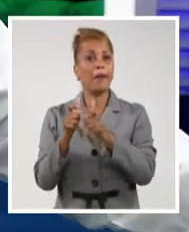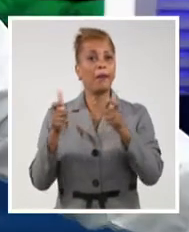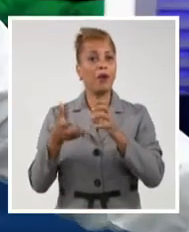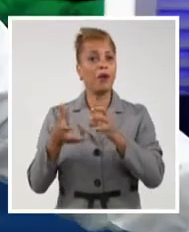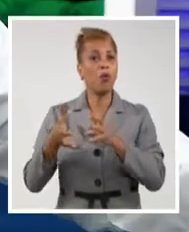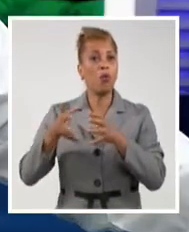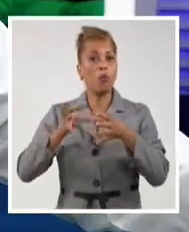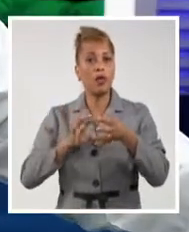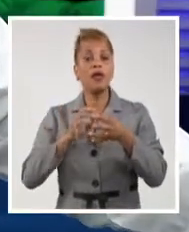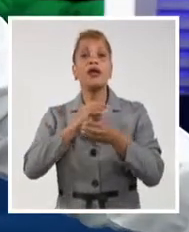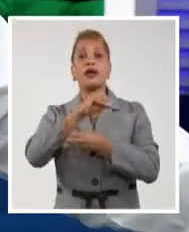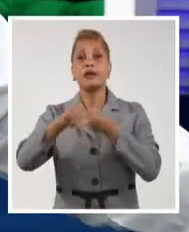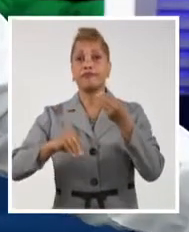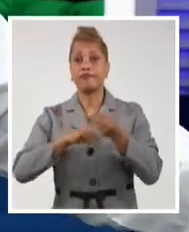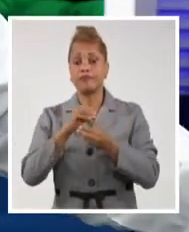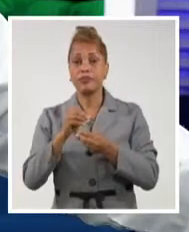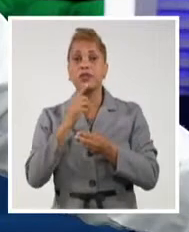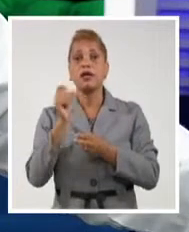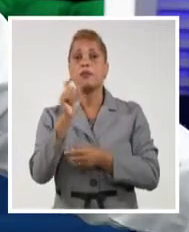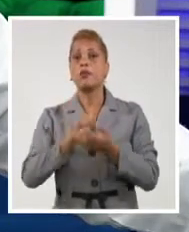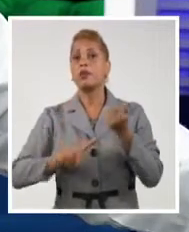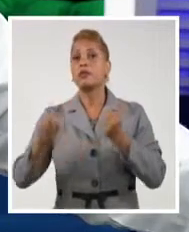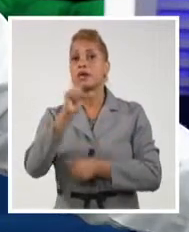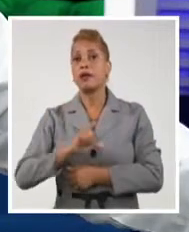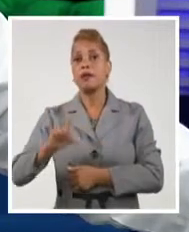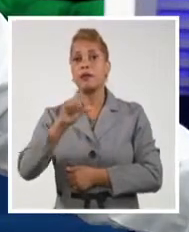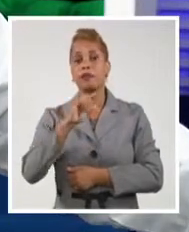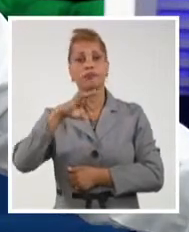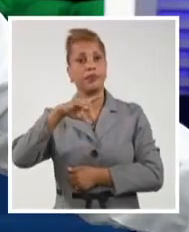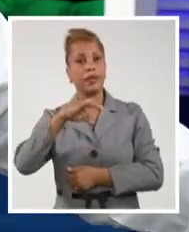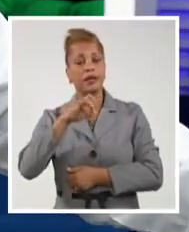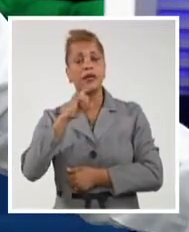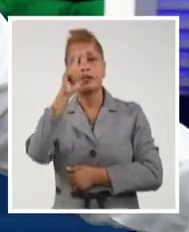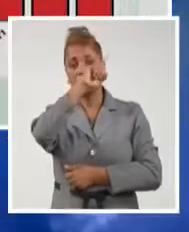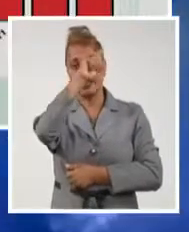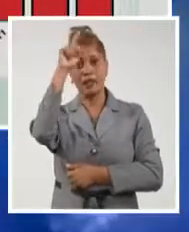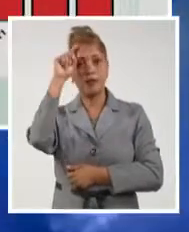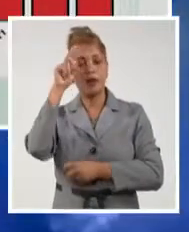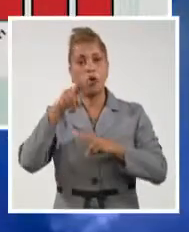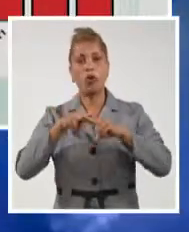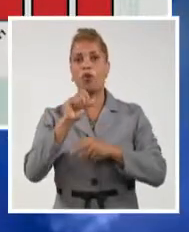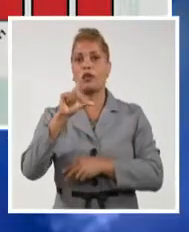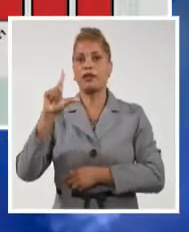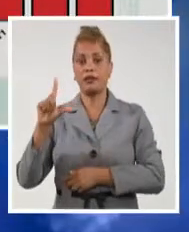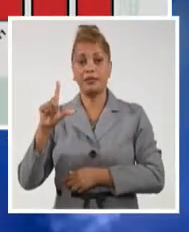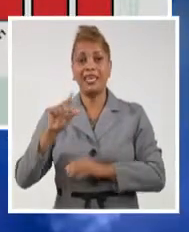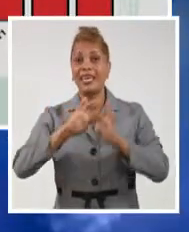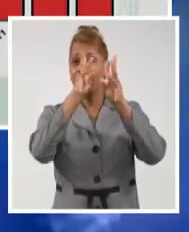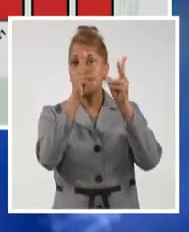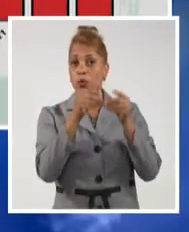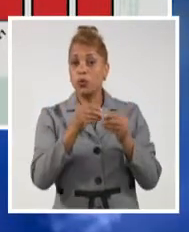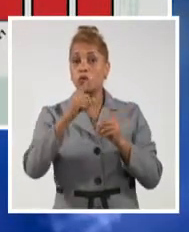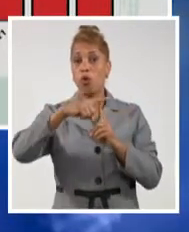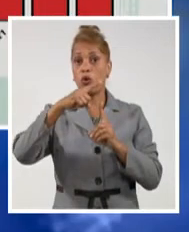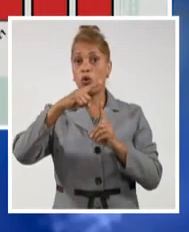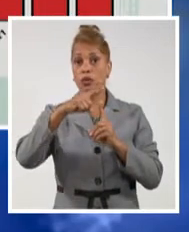en la transmisión del patógeno son Camagüey, Pinar del Río, Santi Spíritus y Holguín. Del total de diagnósticos de